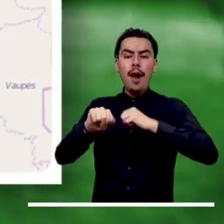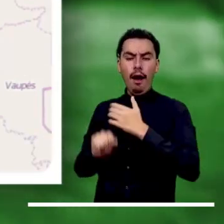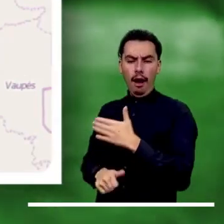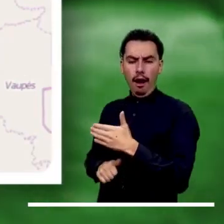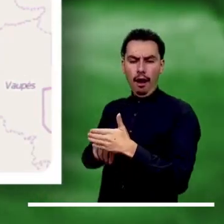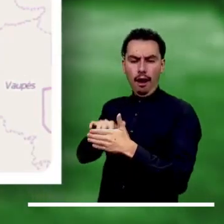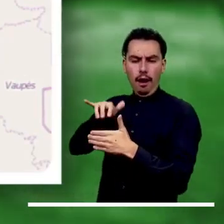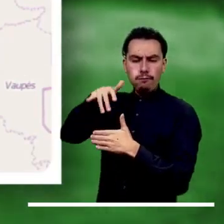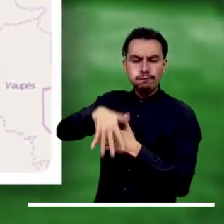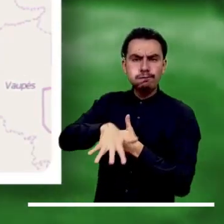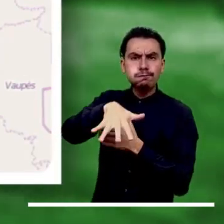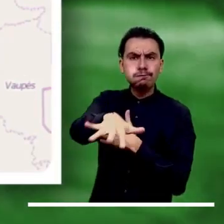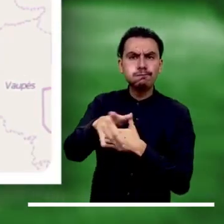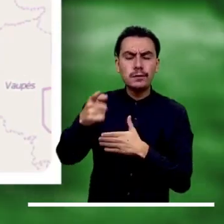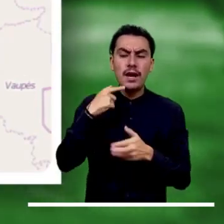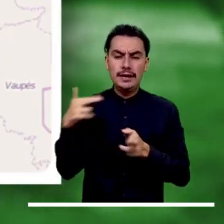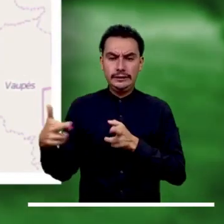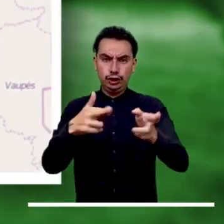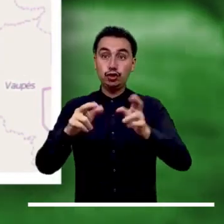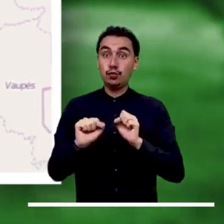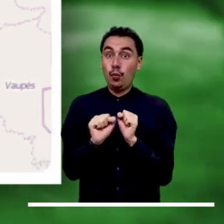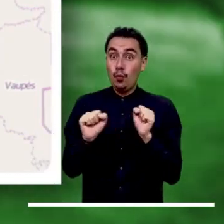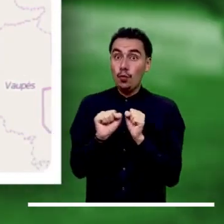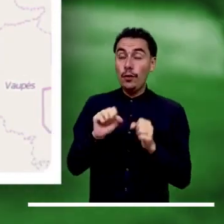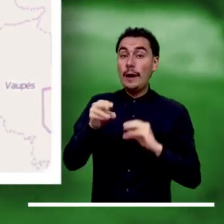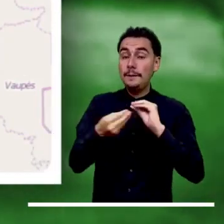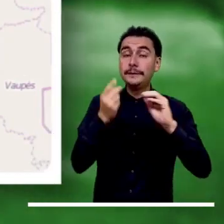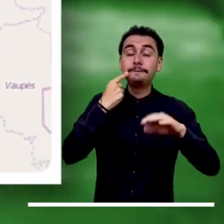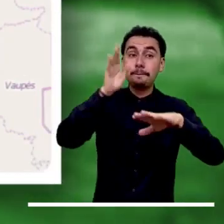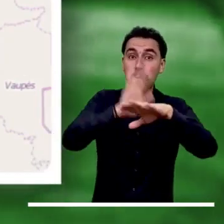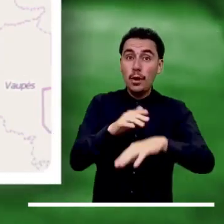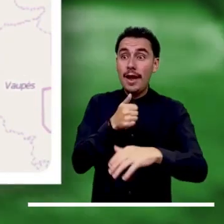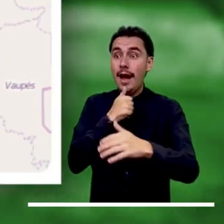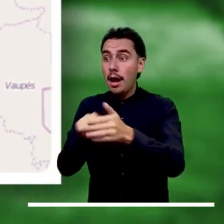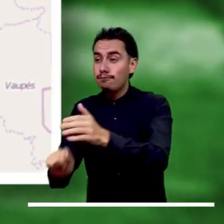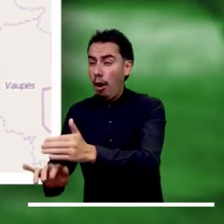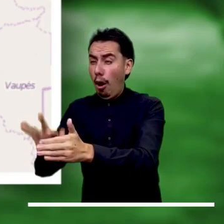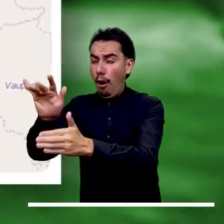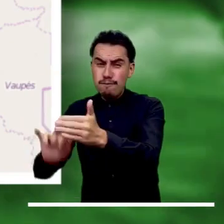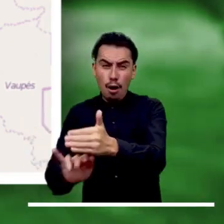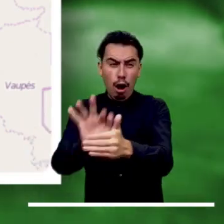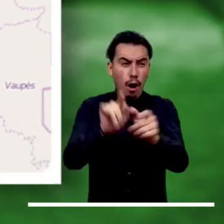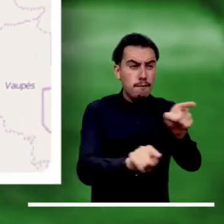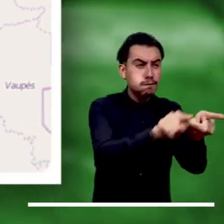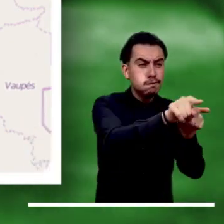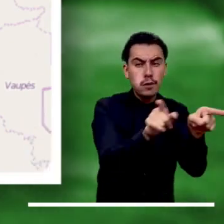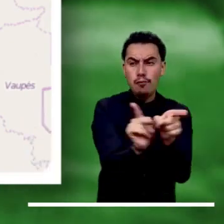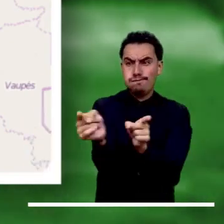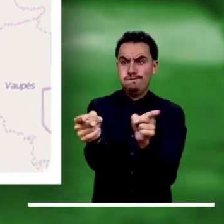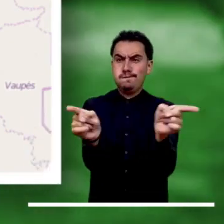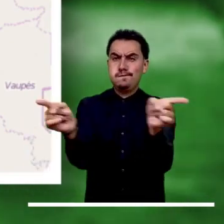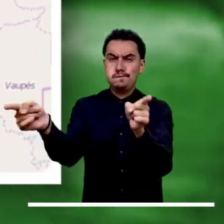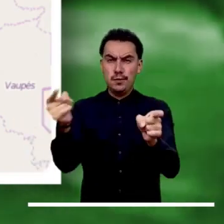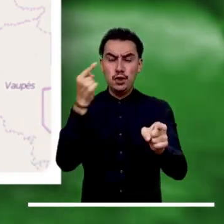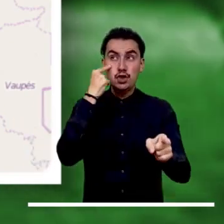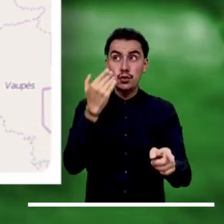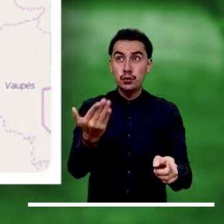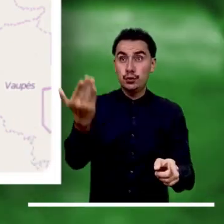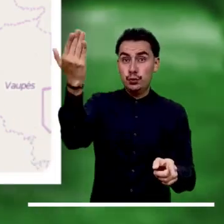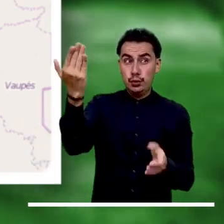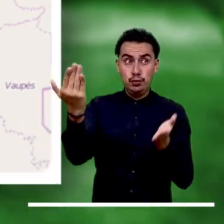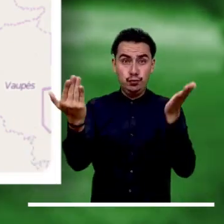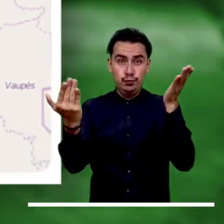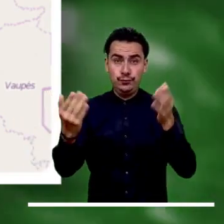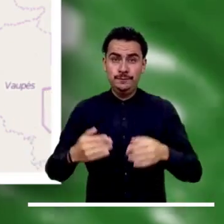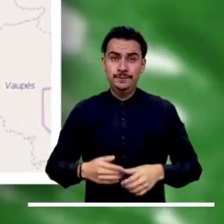Se emite alerta roja por afectación por niveles altos en la quebrada San Francisco y el río Villa de Leyva en el municipio Villa